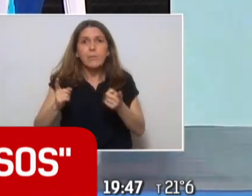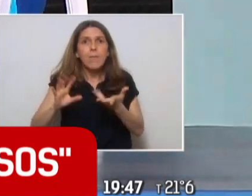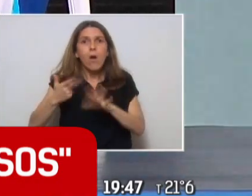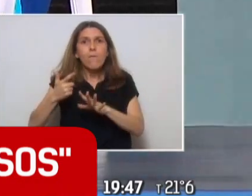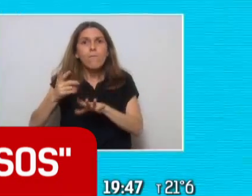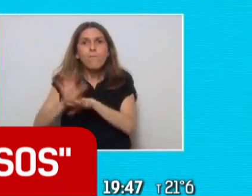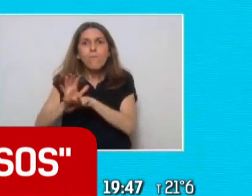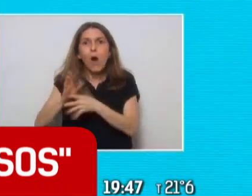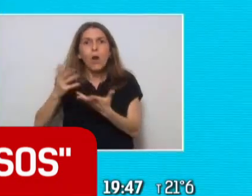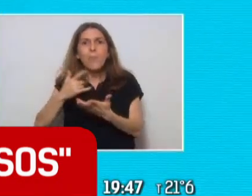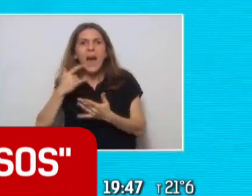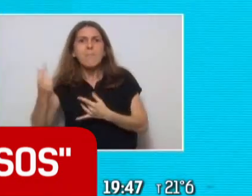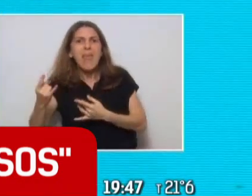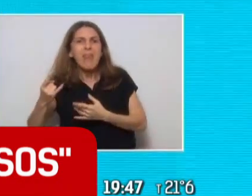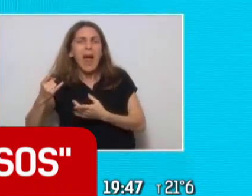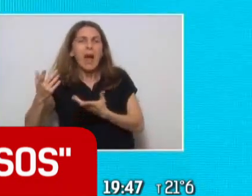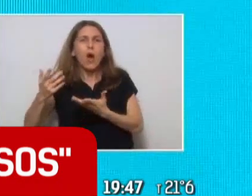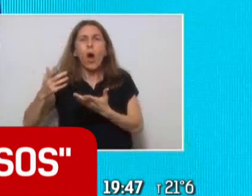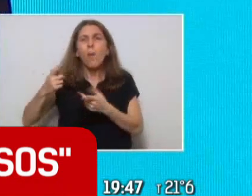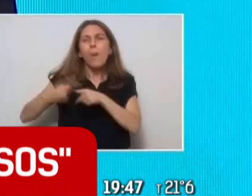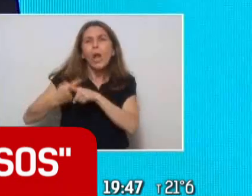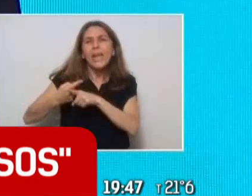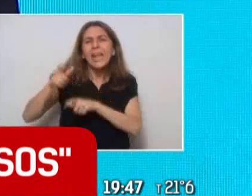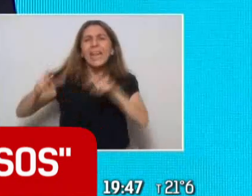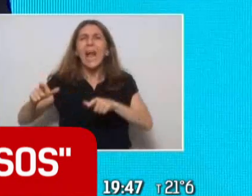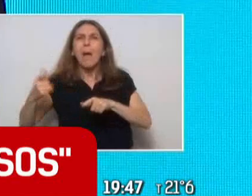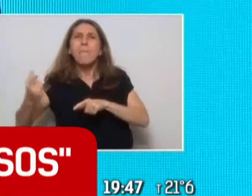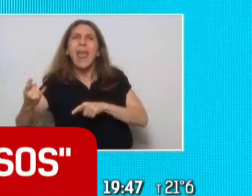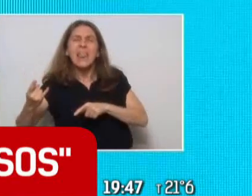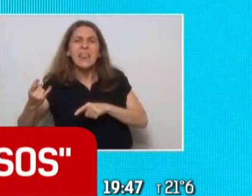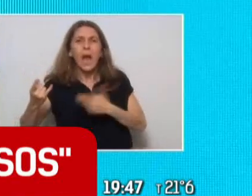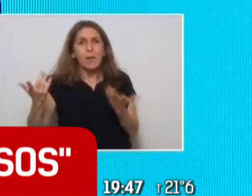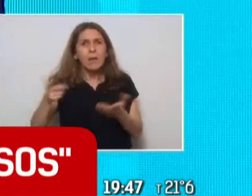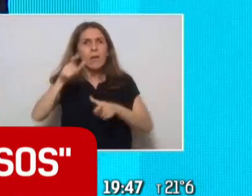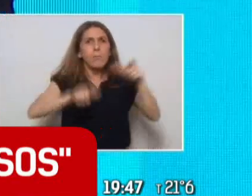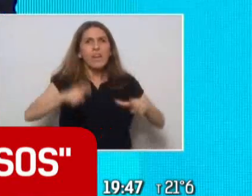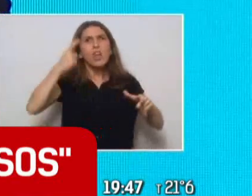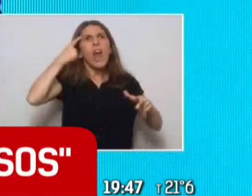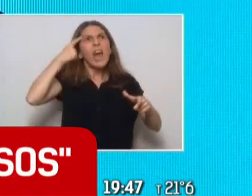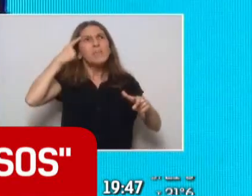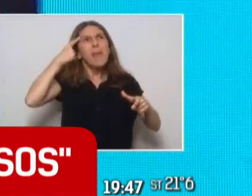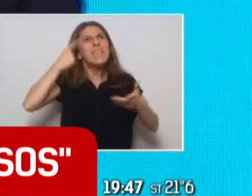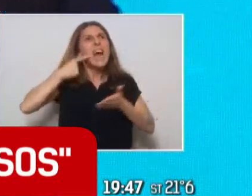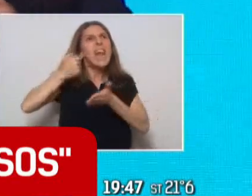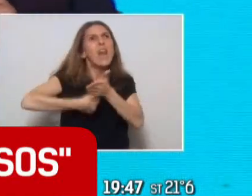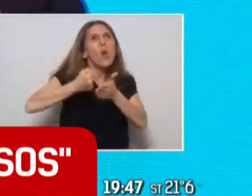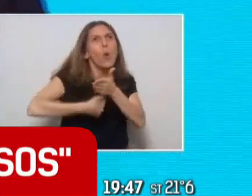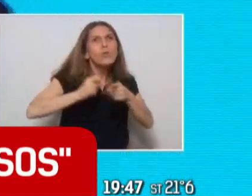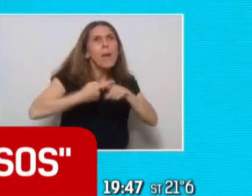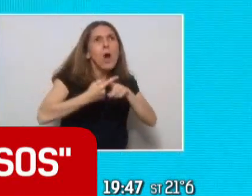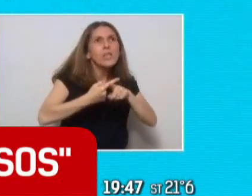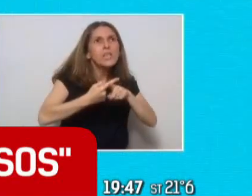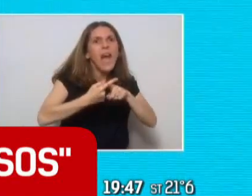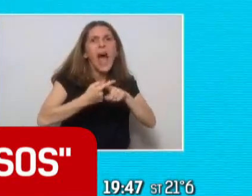tergiverse tanto la acción política como para que alguien crea que hacer y militar en la política es algo